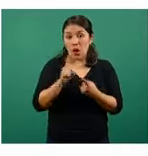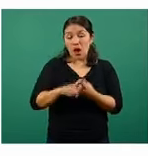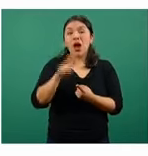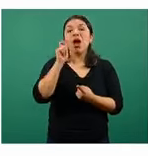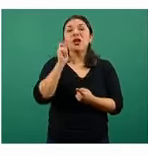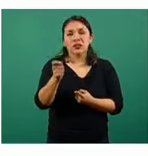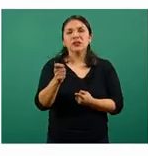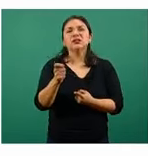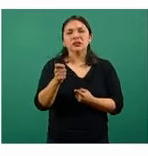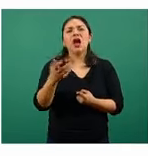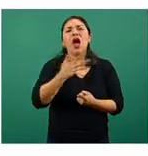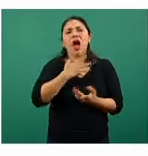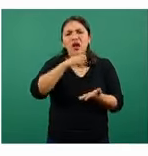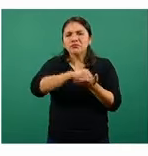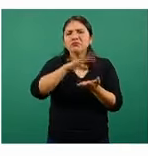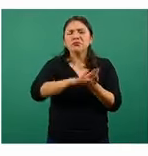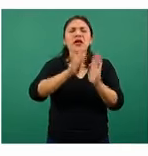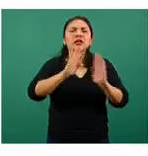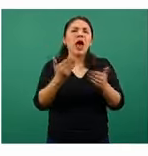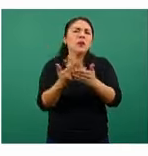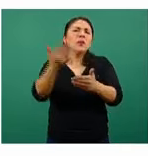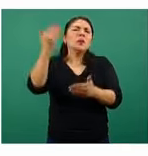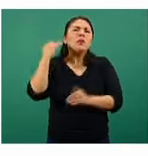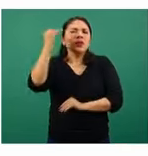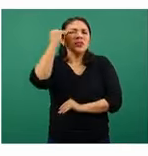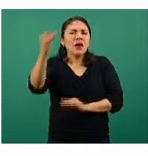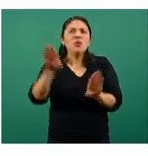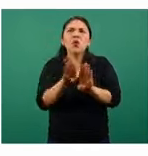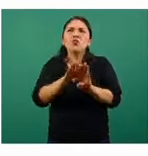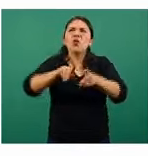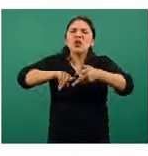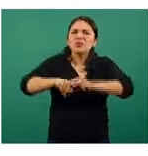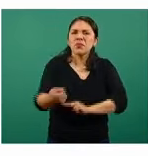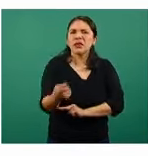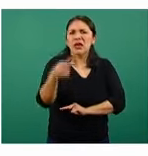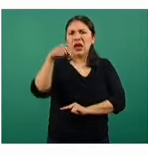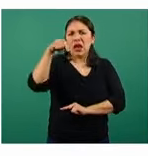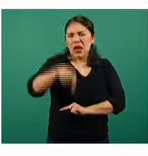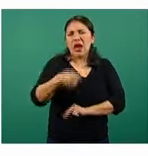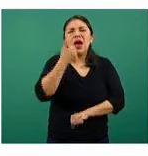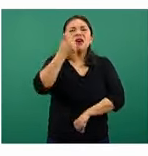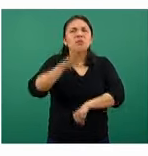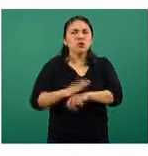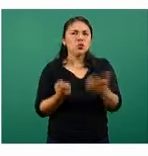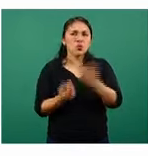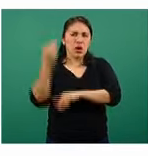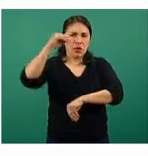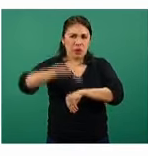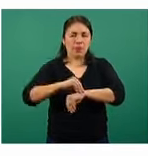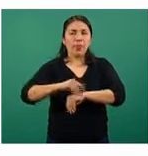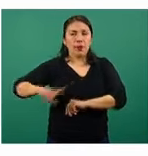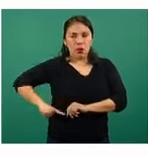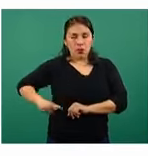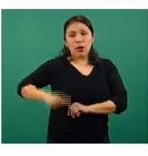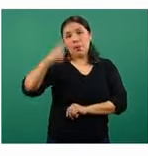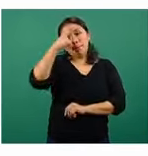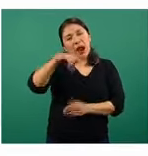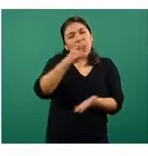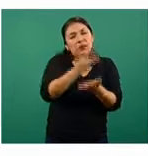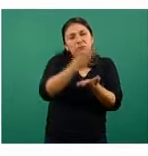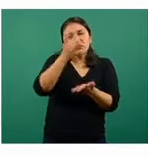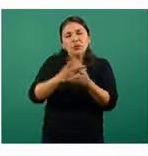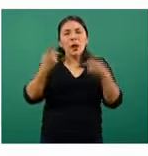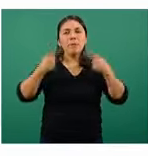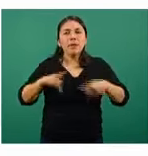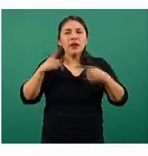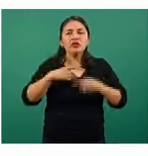base que se tenía bastante tiempo, prácticamente desde que inició esta administración, de haber identificado a los adultos